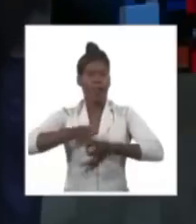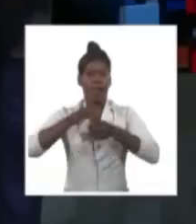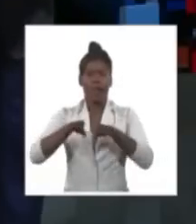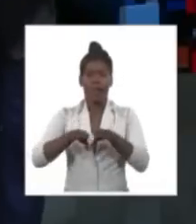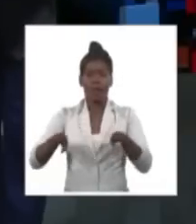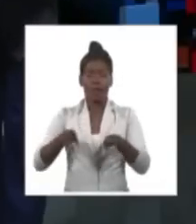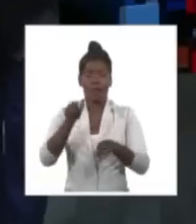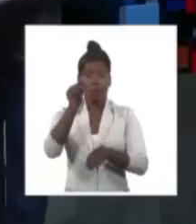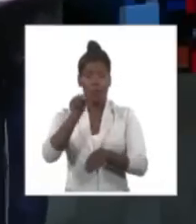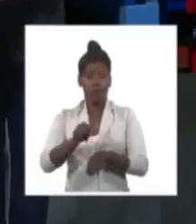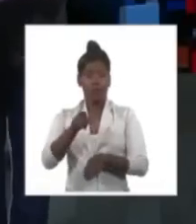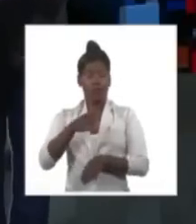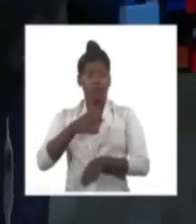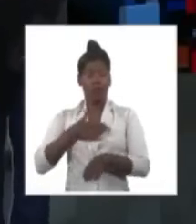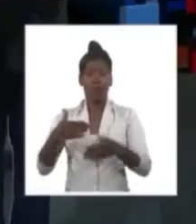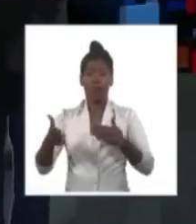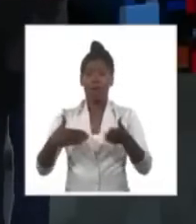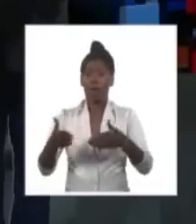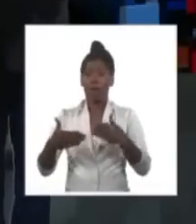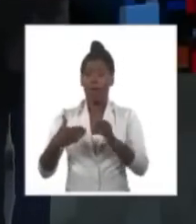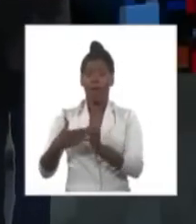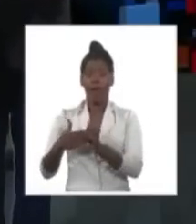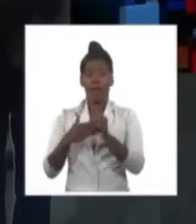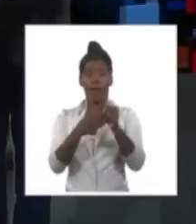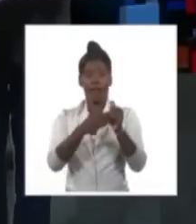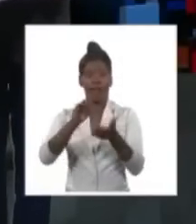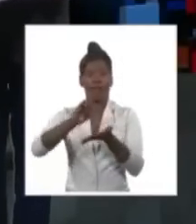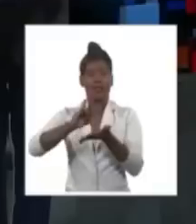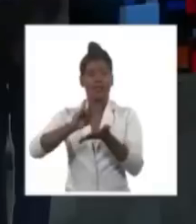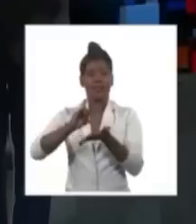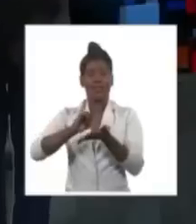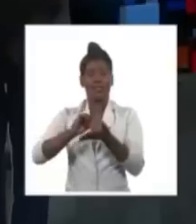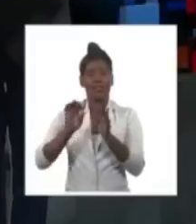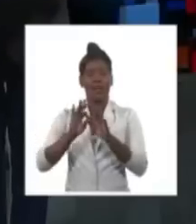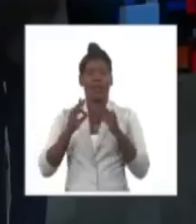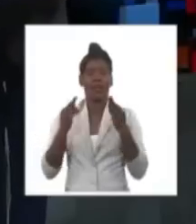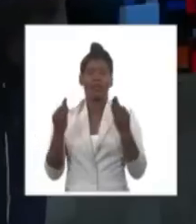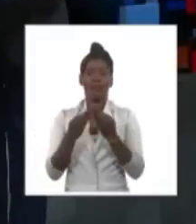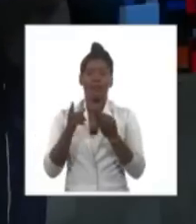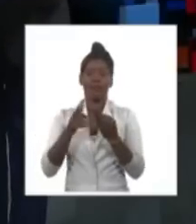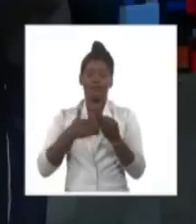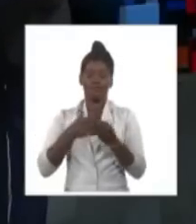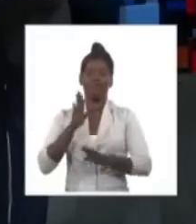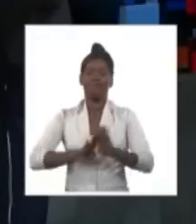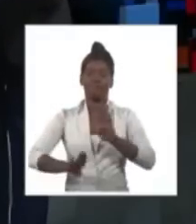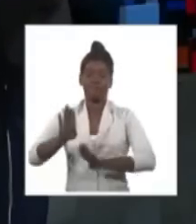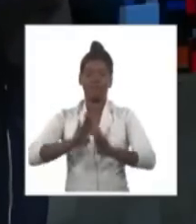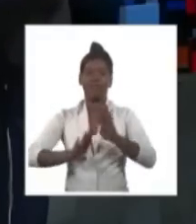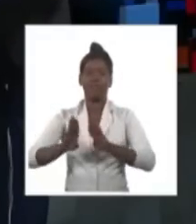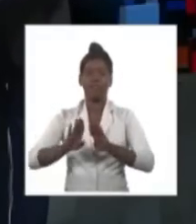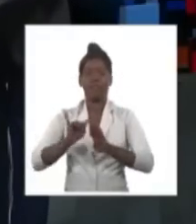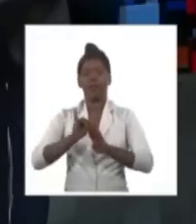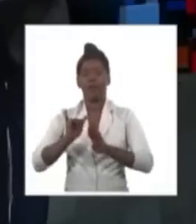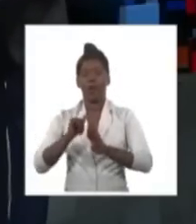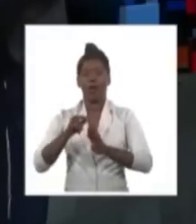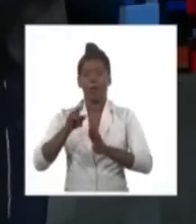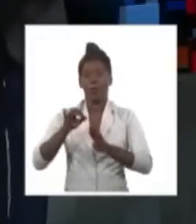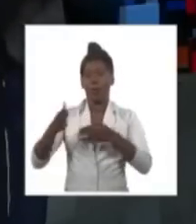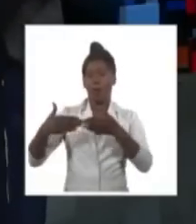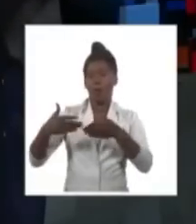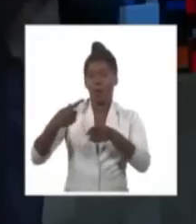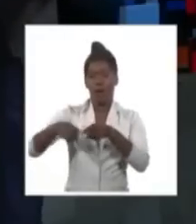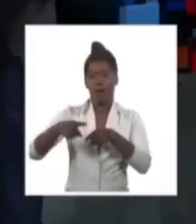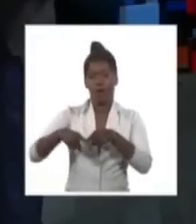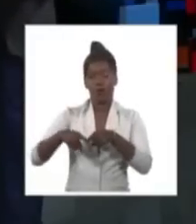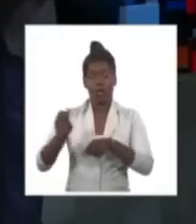reconocida activista panameña, líder del Centro Familiar Afrosanteño, que se propone defender la herencia afrodescendiente en el país ismeño. Es la